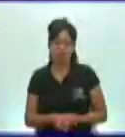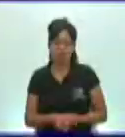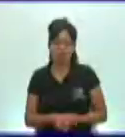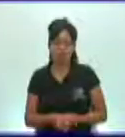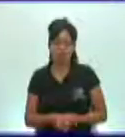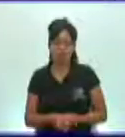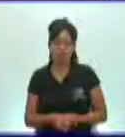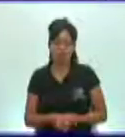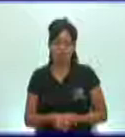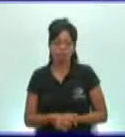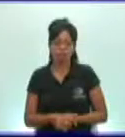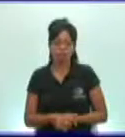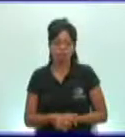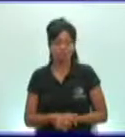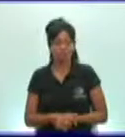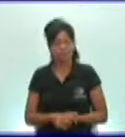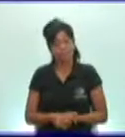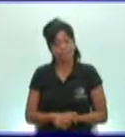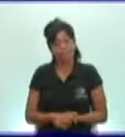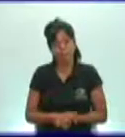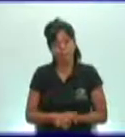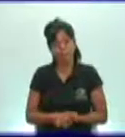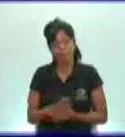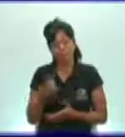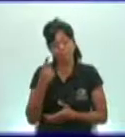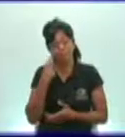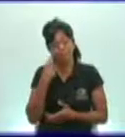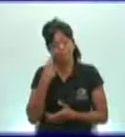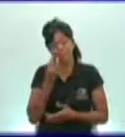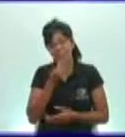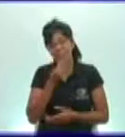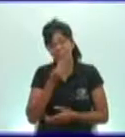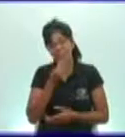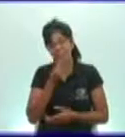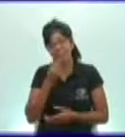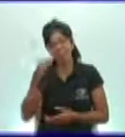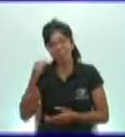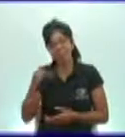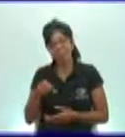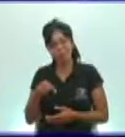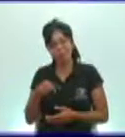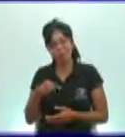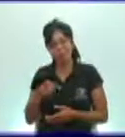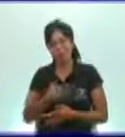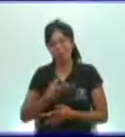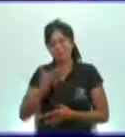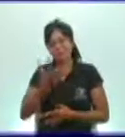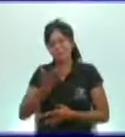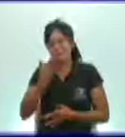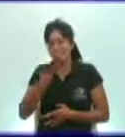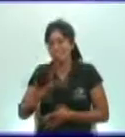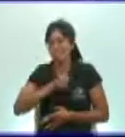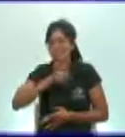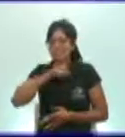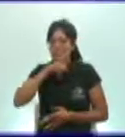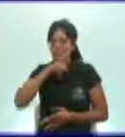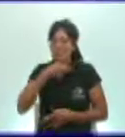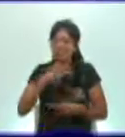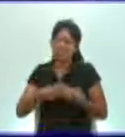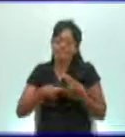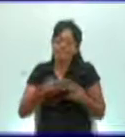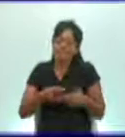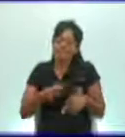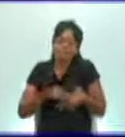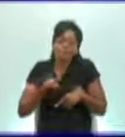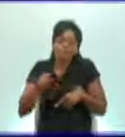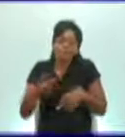Como ustedes pudieron observar, hemos estado hablando de las madres, de lo que debemos hacer por ellas,